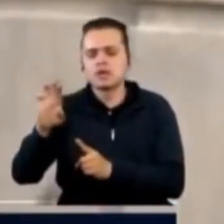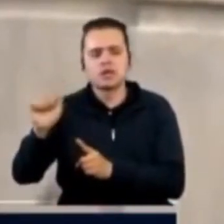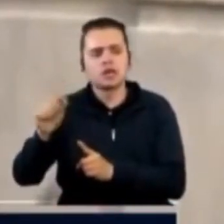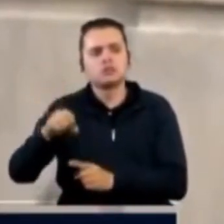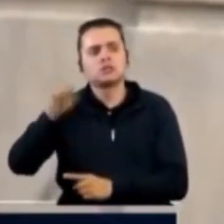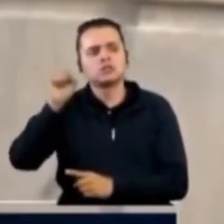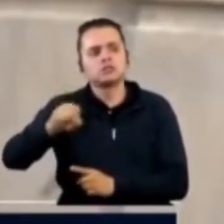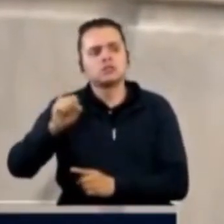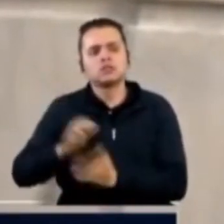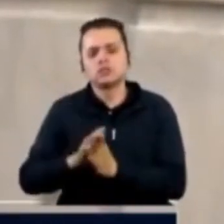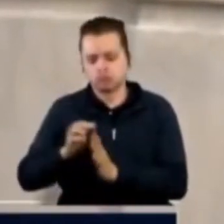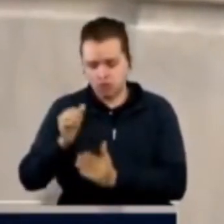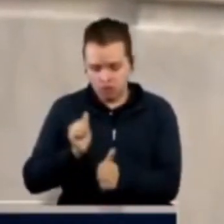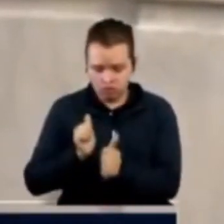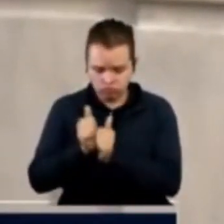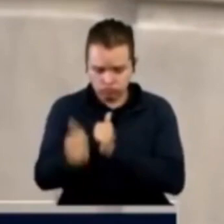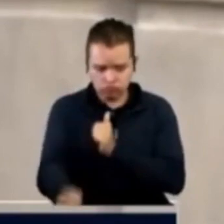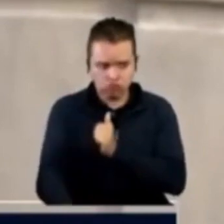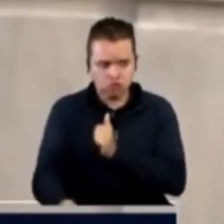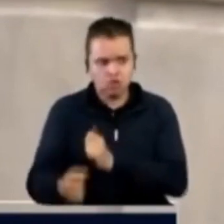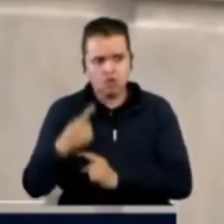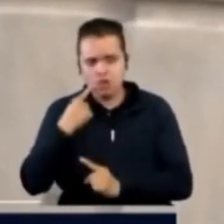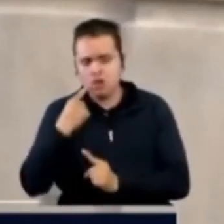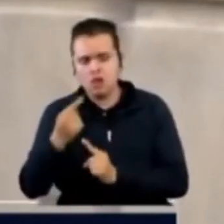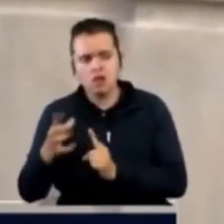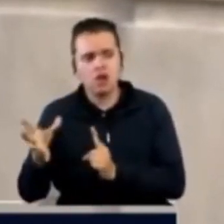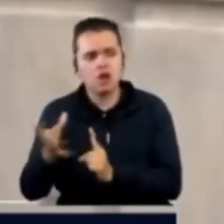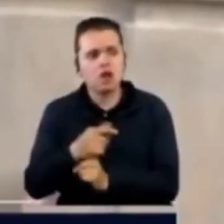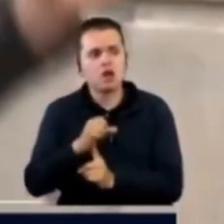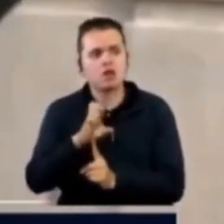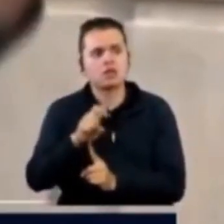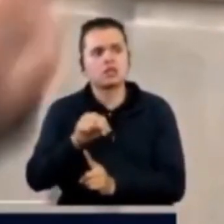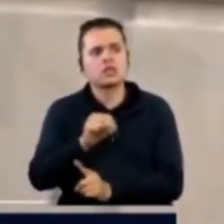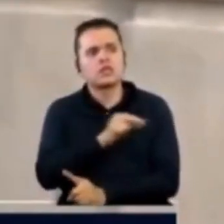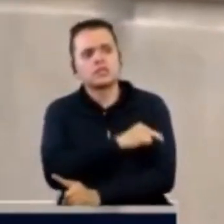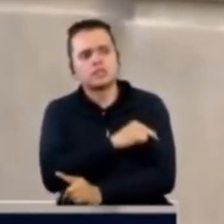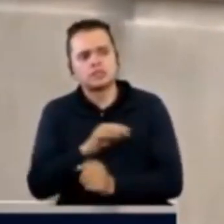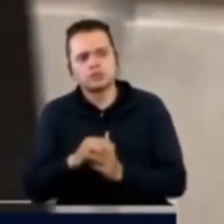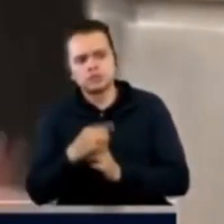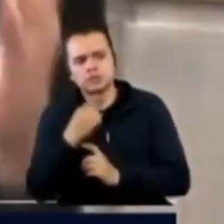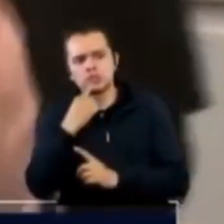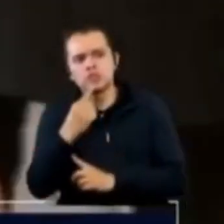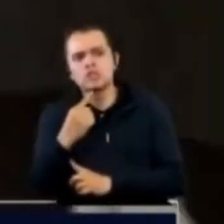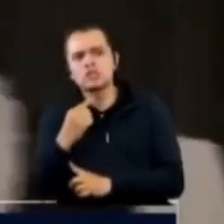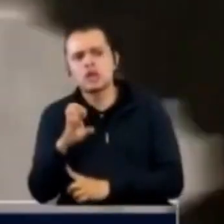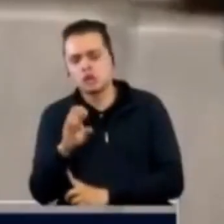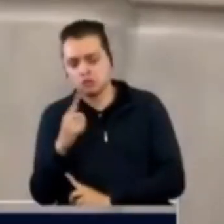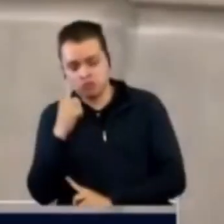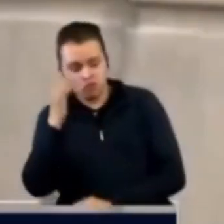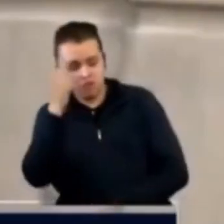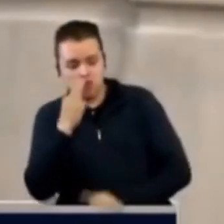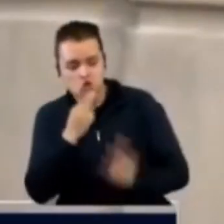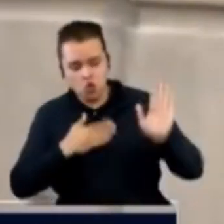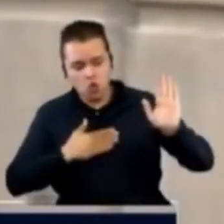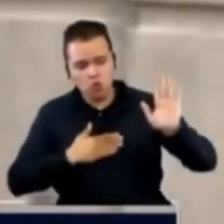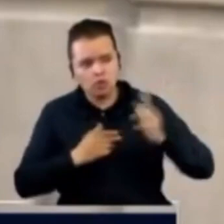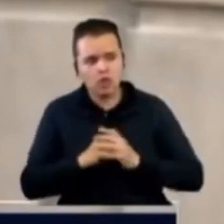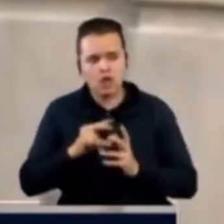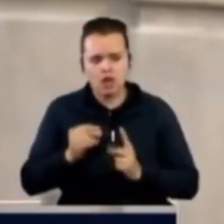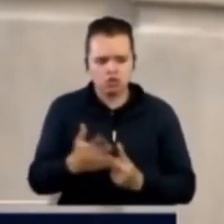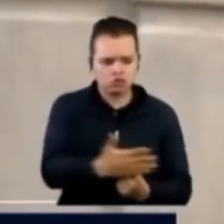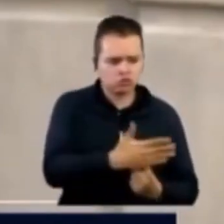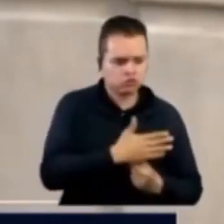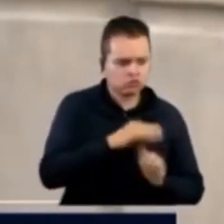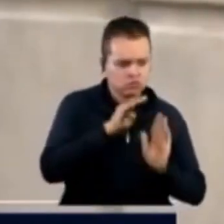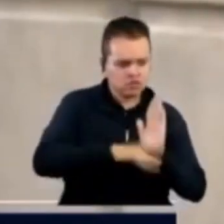sí, está aprobado. Hemos logrado que el ELN al menos, dice, al menos se comprometa a no reclutar